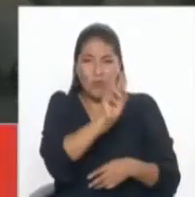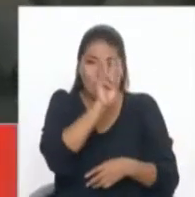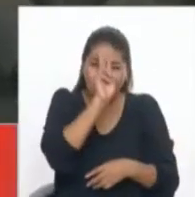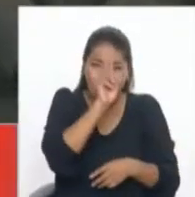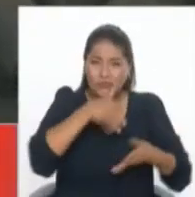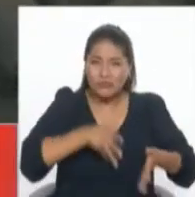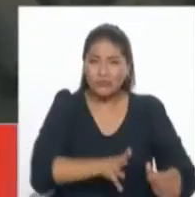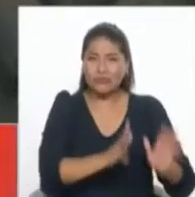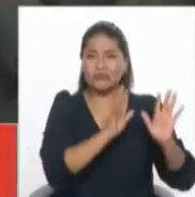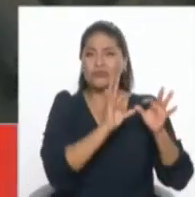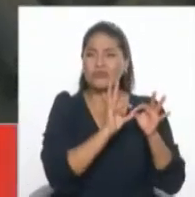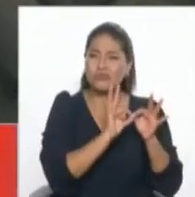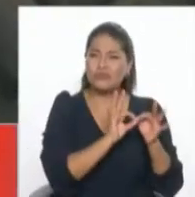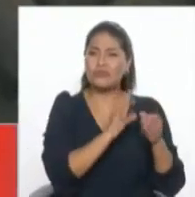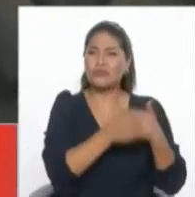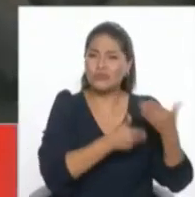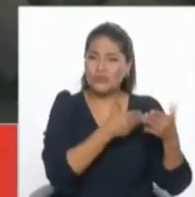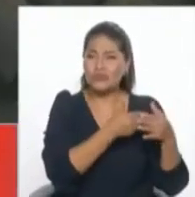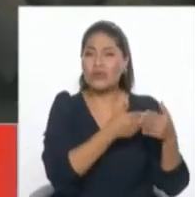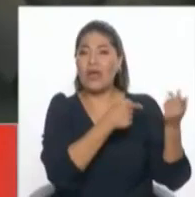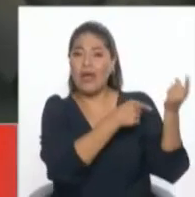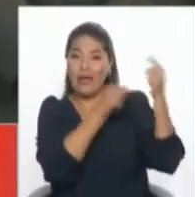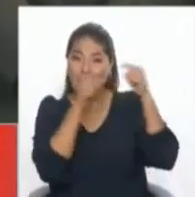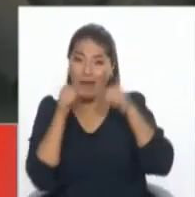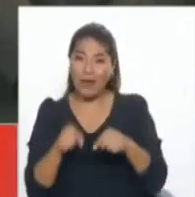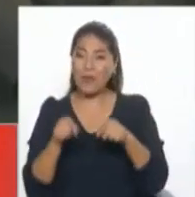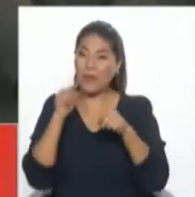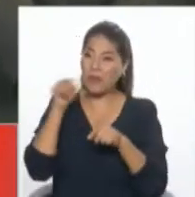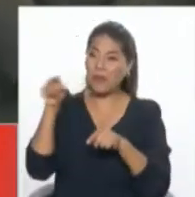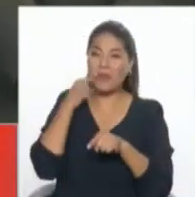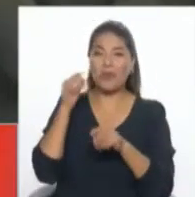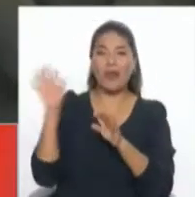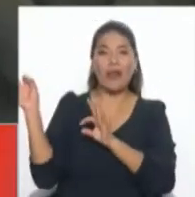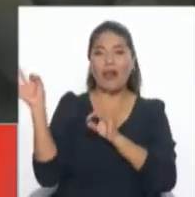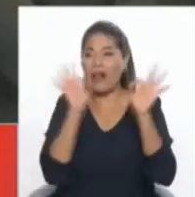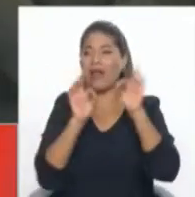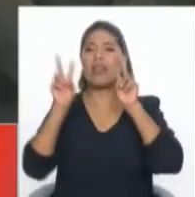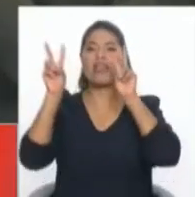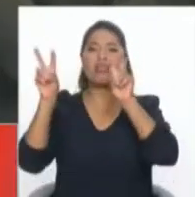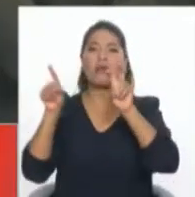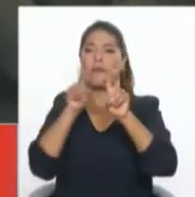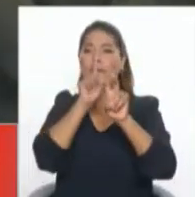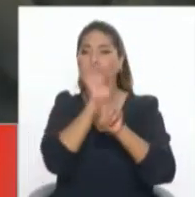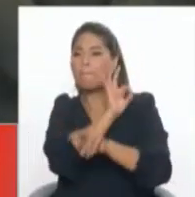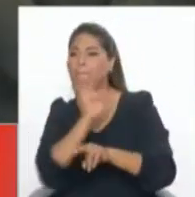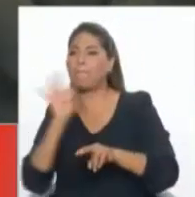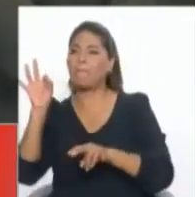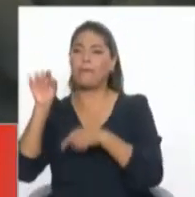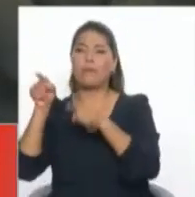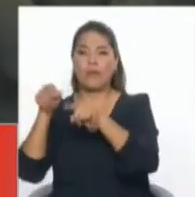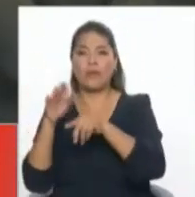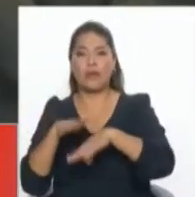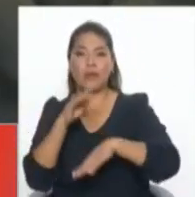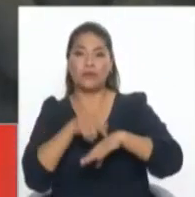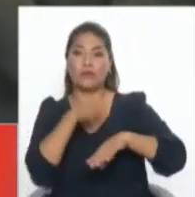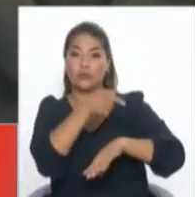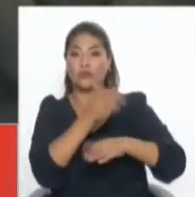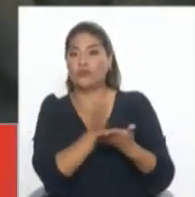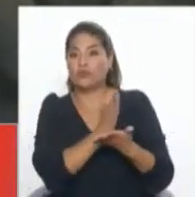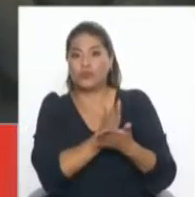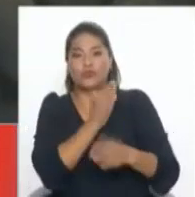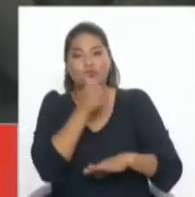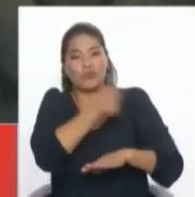pretenda distraer la atención de una denuncia gravísima contra la propia fiscal de la